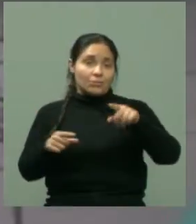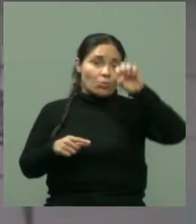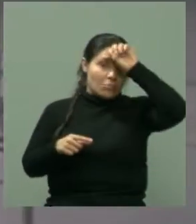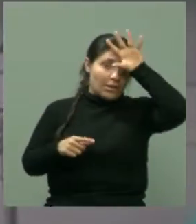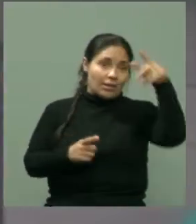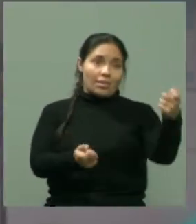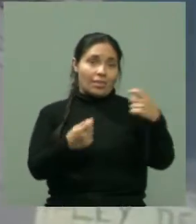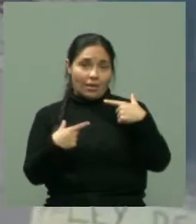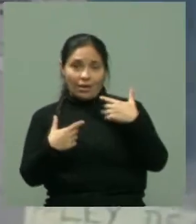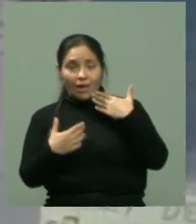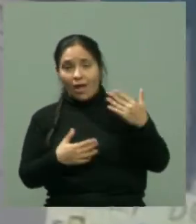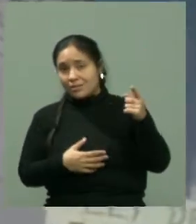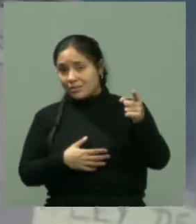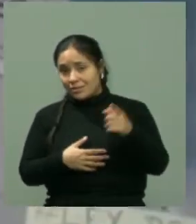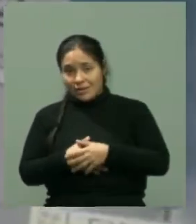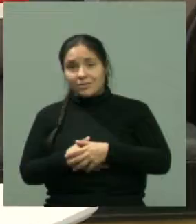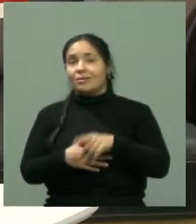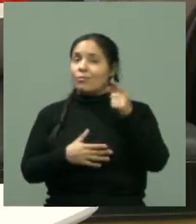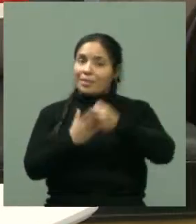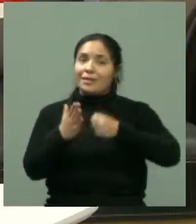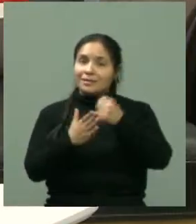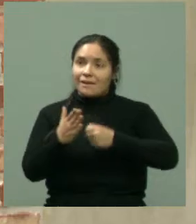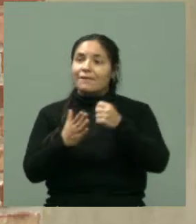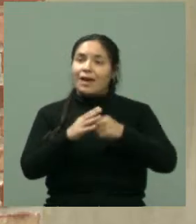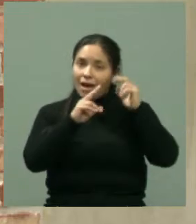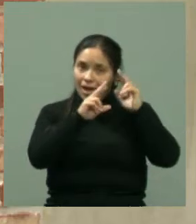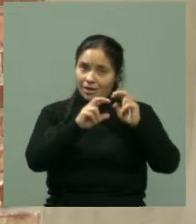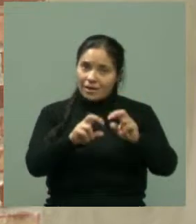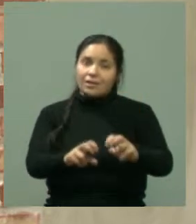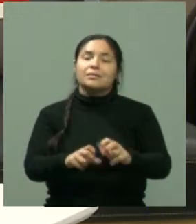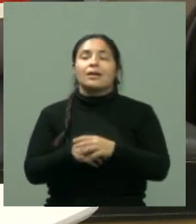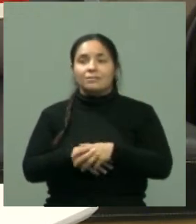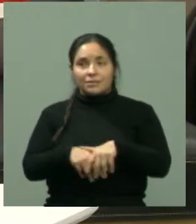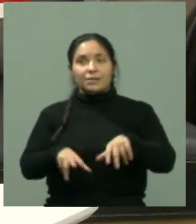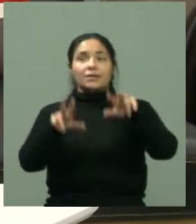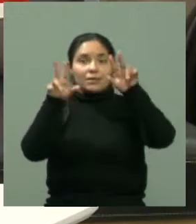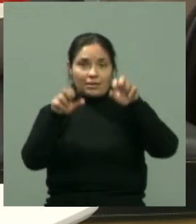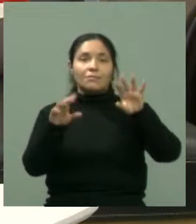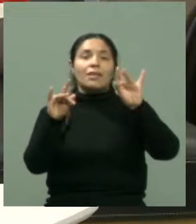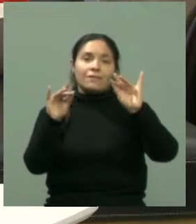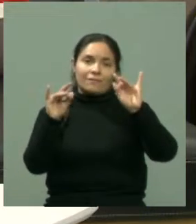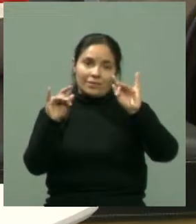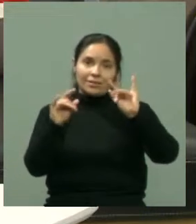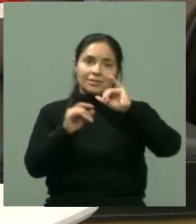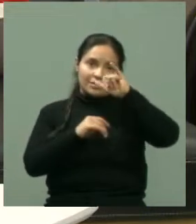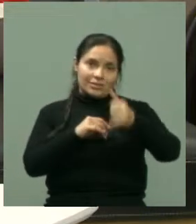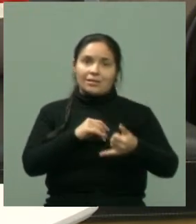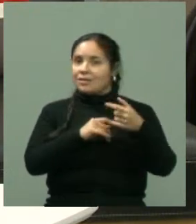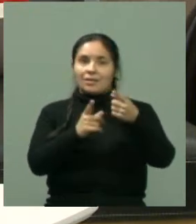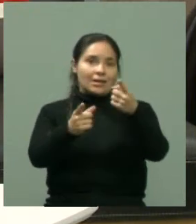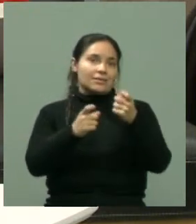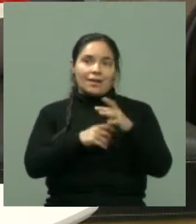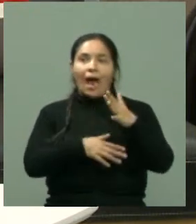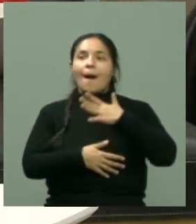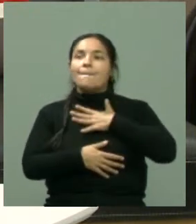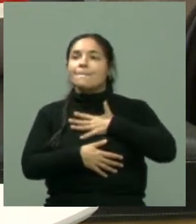bueno, creo que es un gran desafío a afrontar. Es un tema para analizar profundamente. Es un tema bastante complejo que necesita en cuanto a